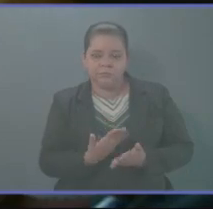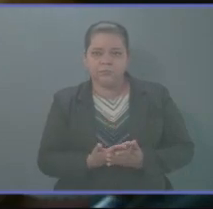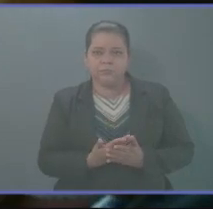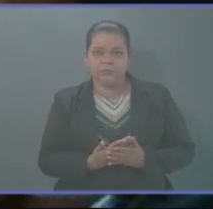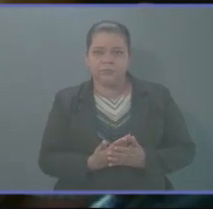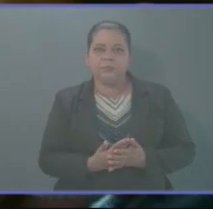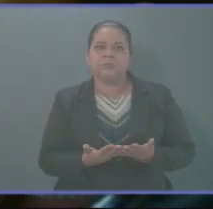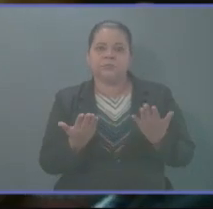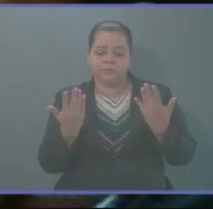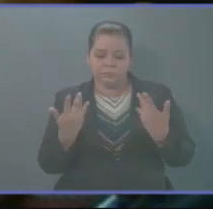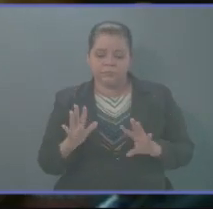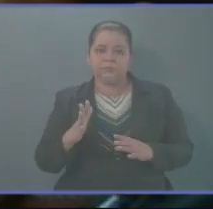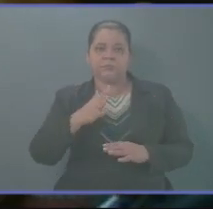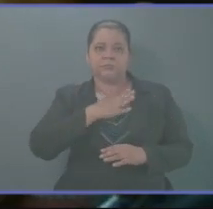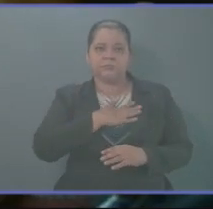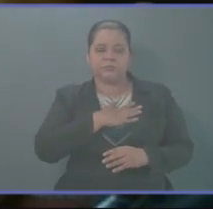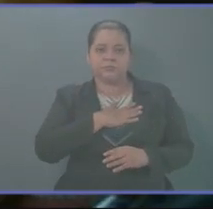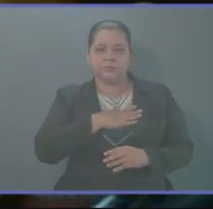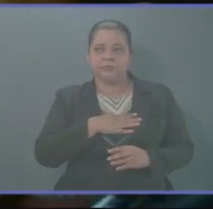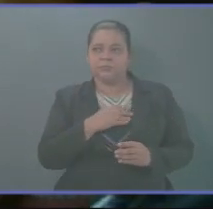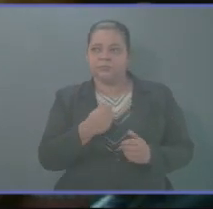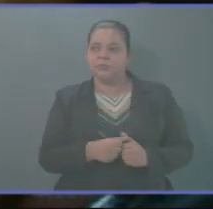existen, puedan